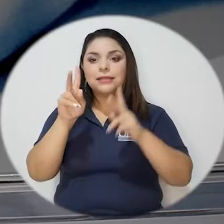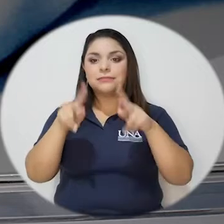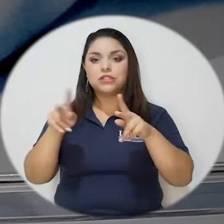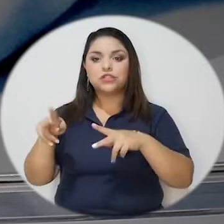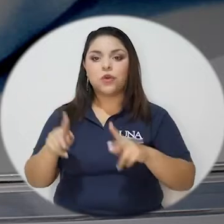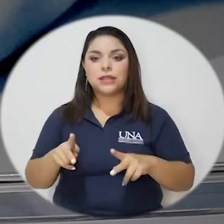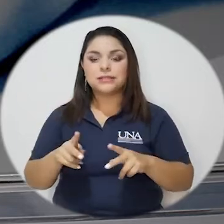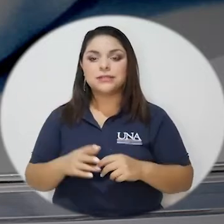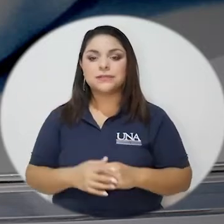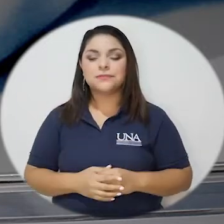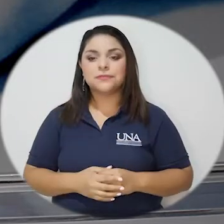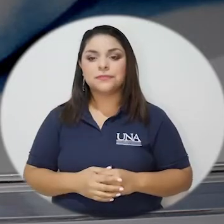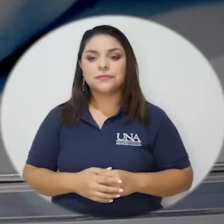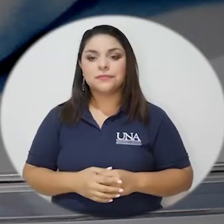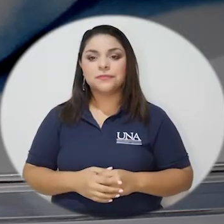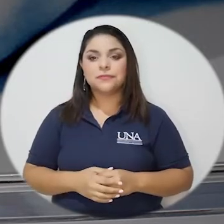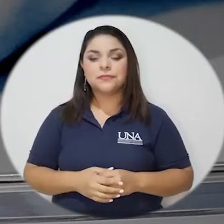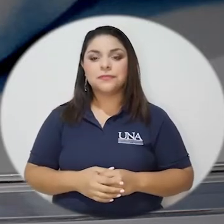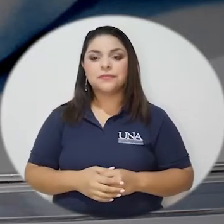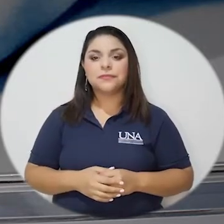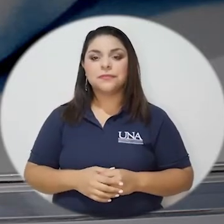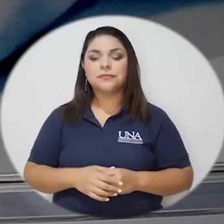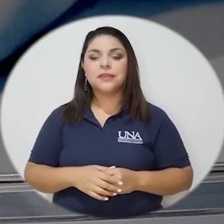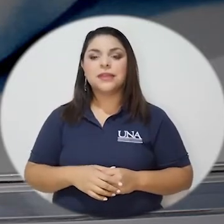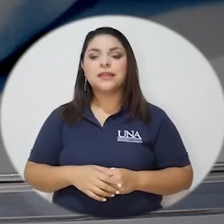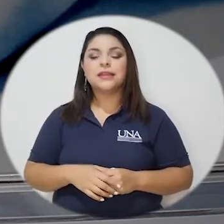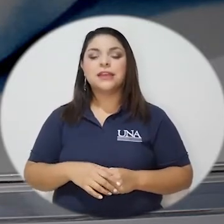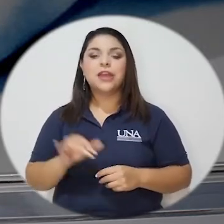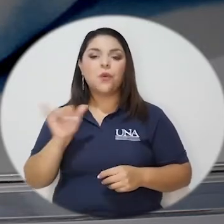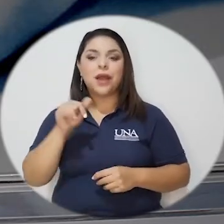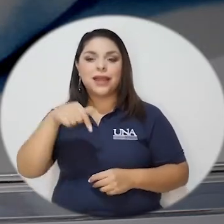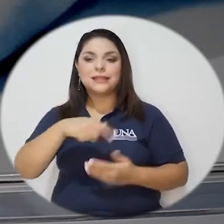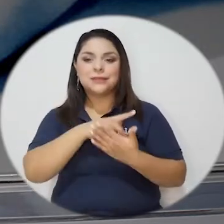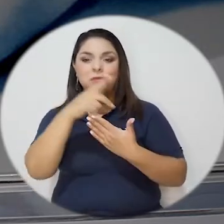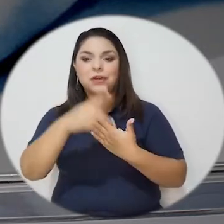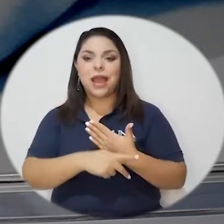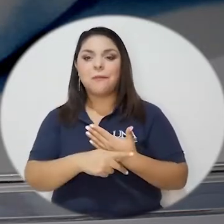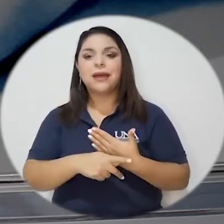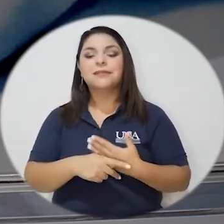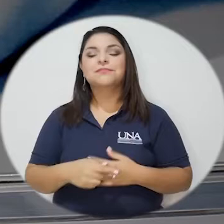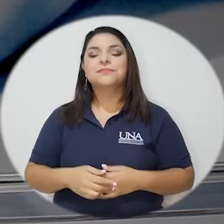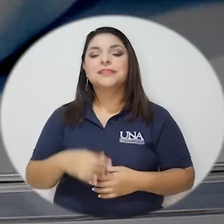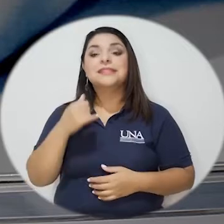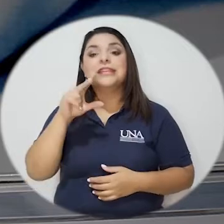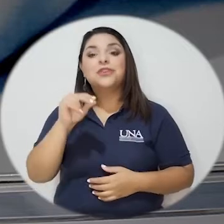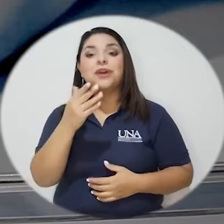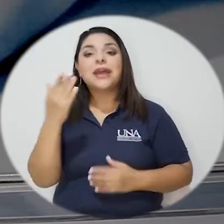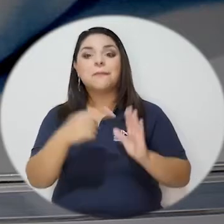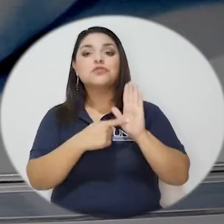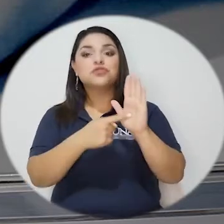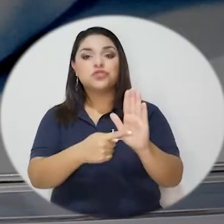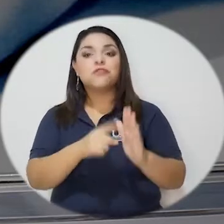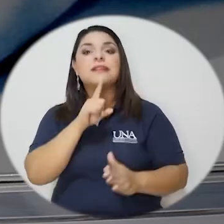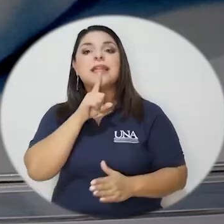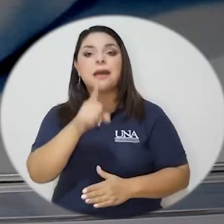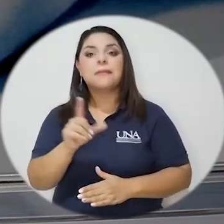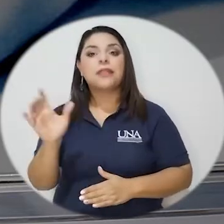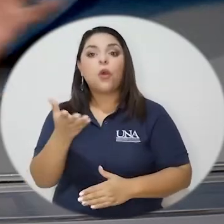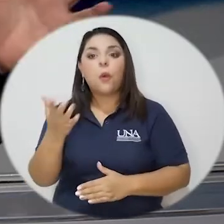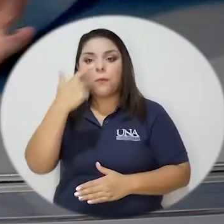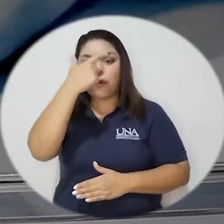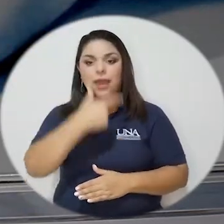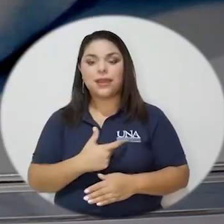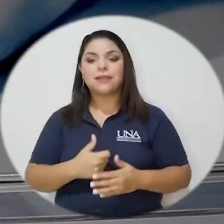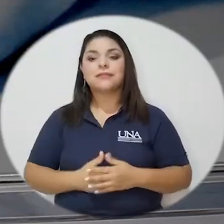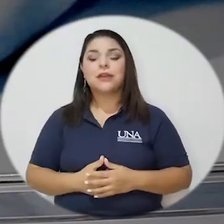mirada de las personas, acorde con el nombre del programa, sino que los mostró realmente cómo eran. O sea, en la pandemia, cuando la cosa se empezó a poner difícil, o